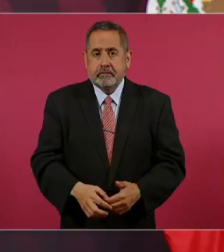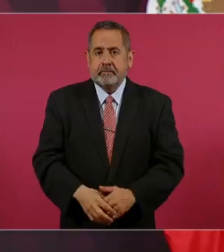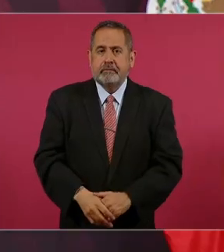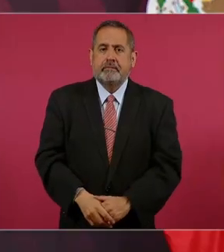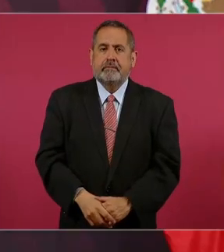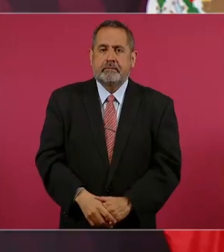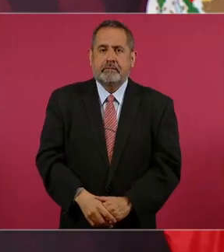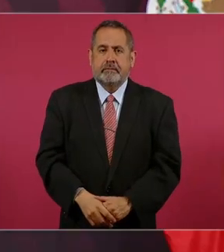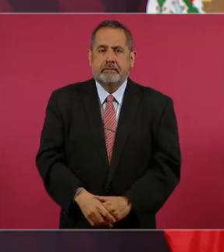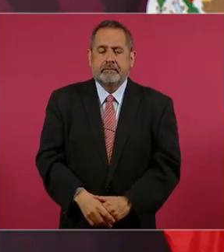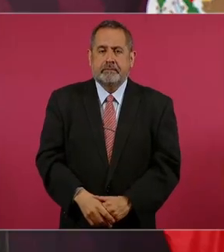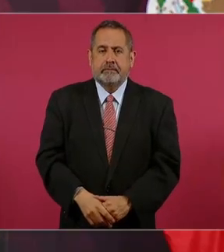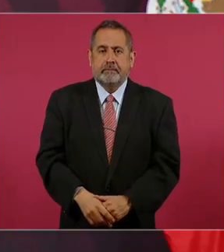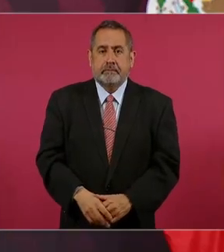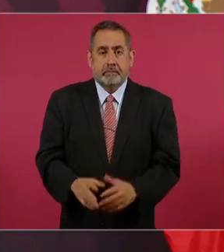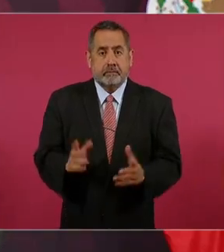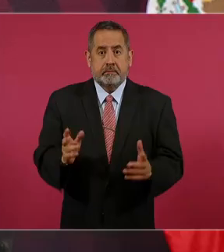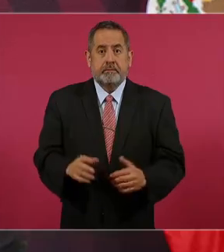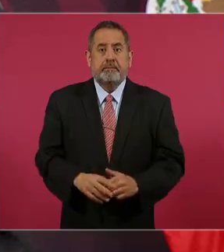entonces